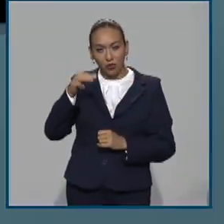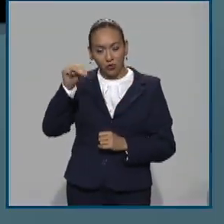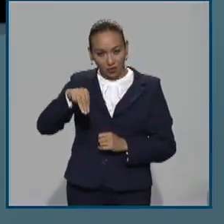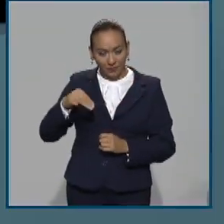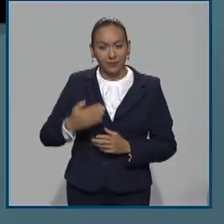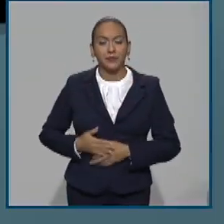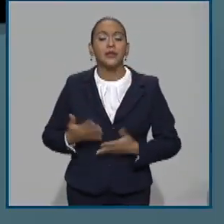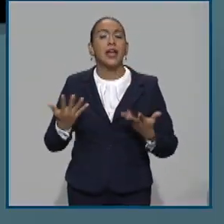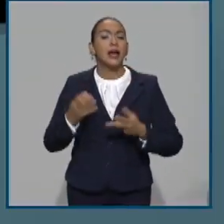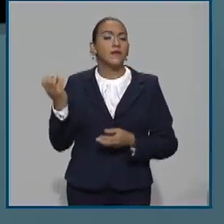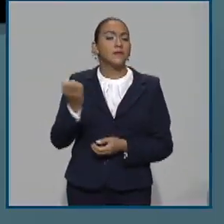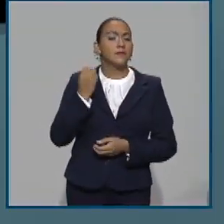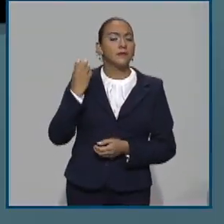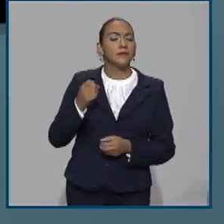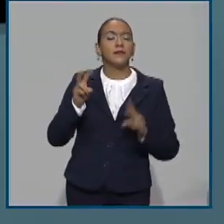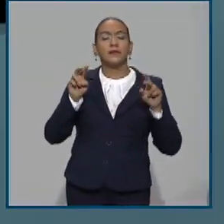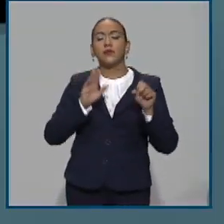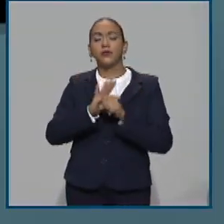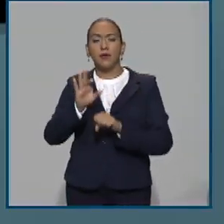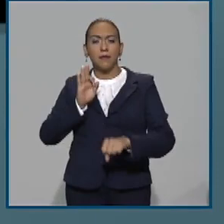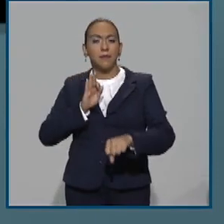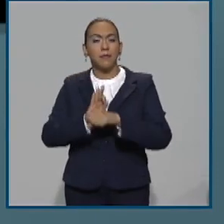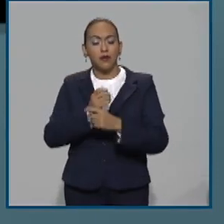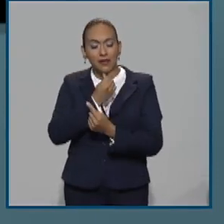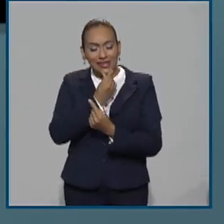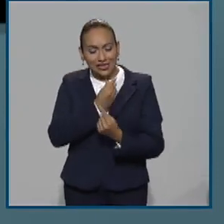cabo un conversatorio sobre la protección integral de